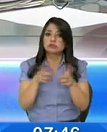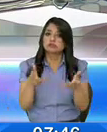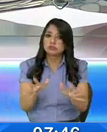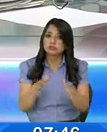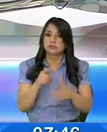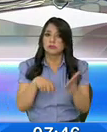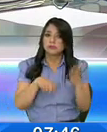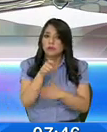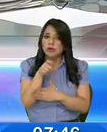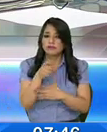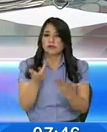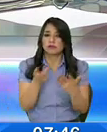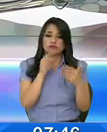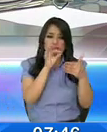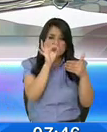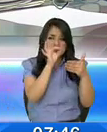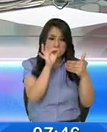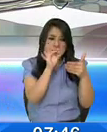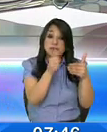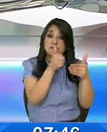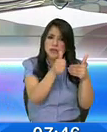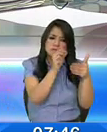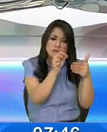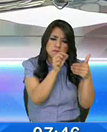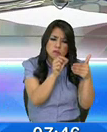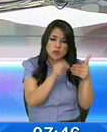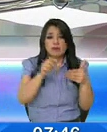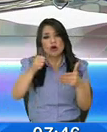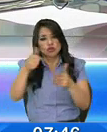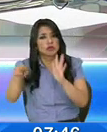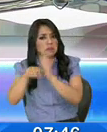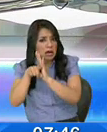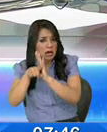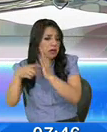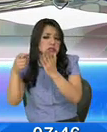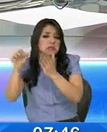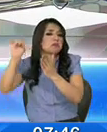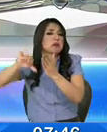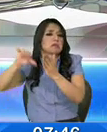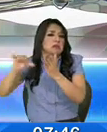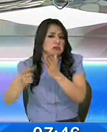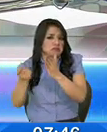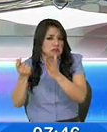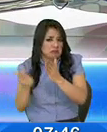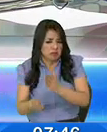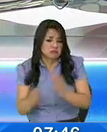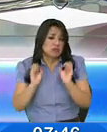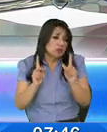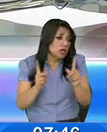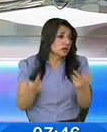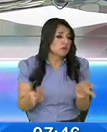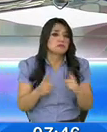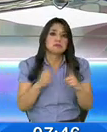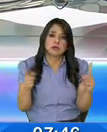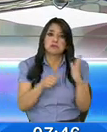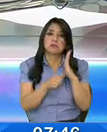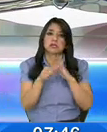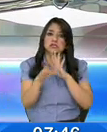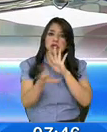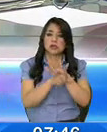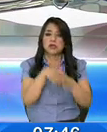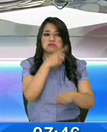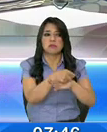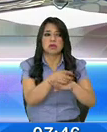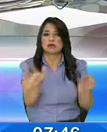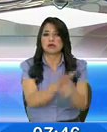para aprobar lo bueno que esta ley tenga porque algo de bueno tendrá entonces como usted dice miguel entrará por el ministerio de la ley